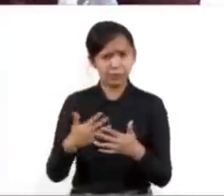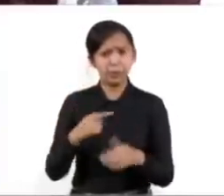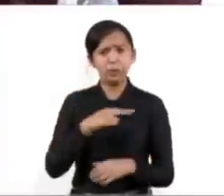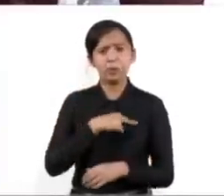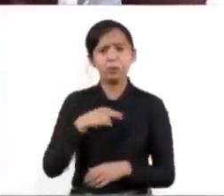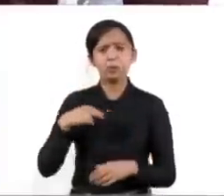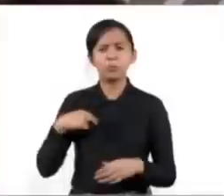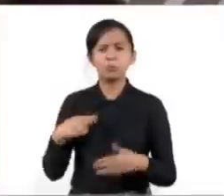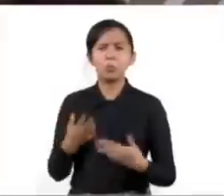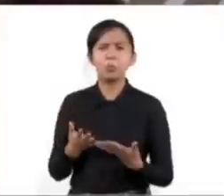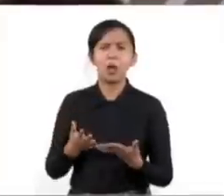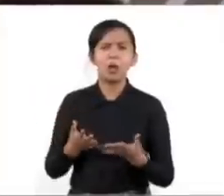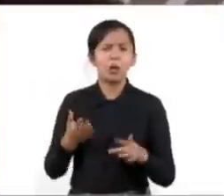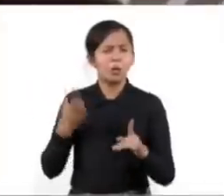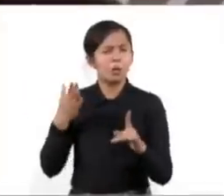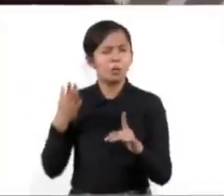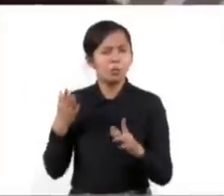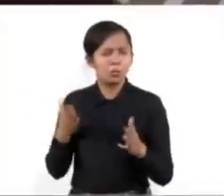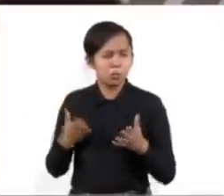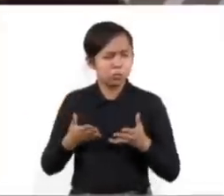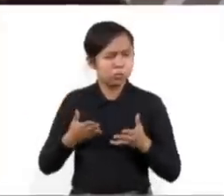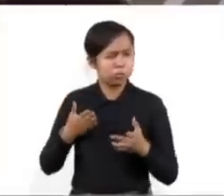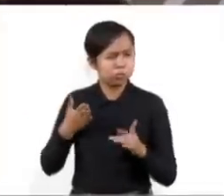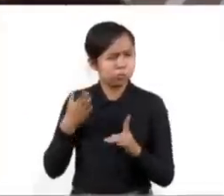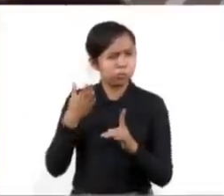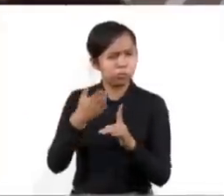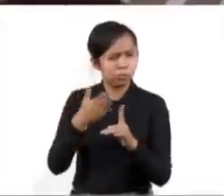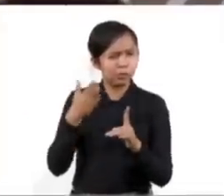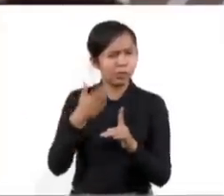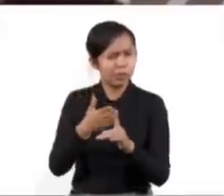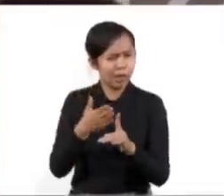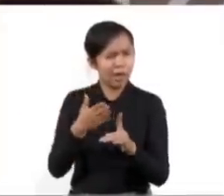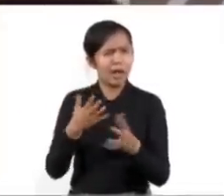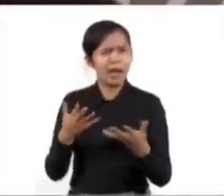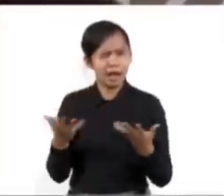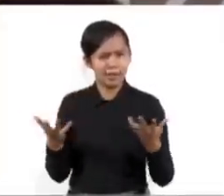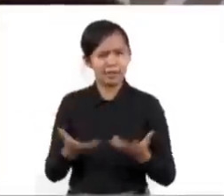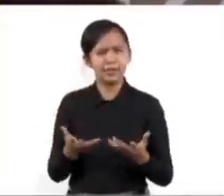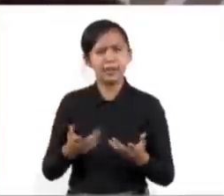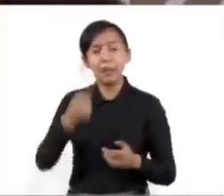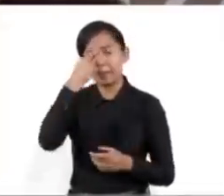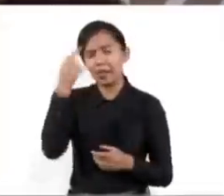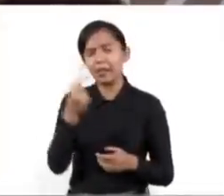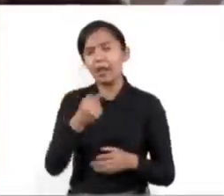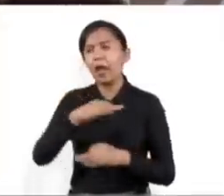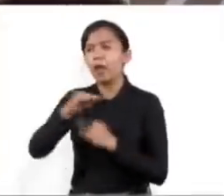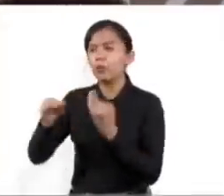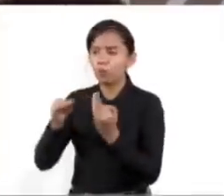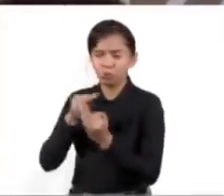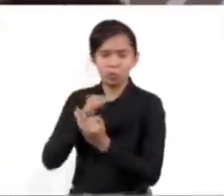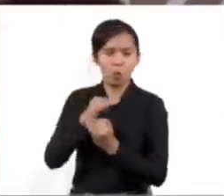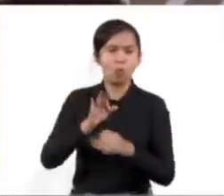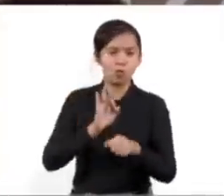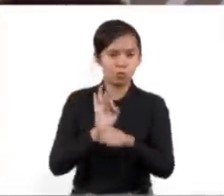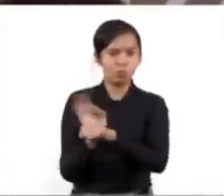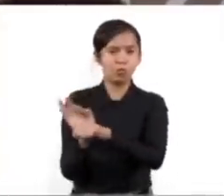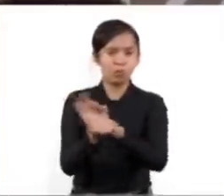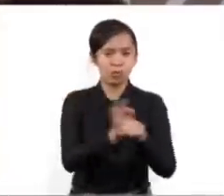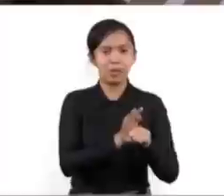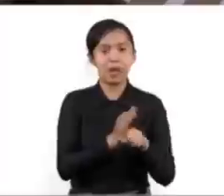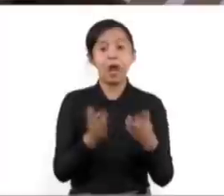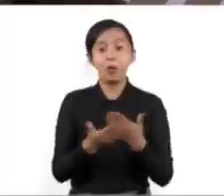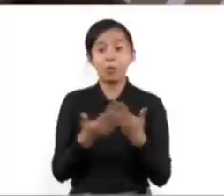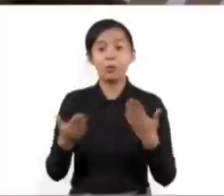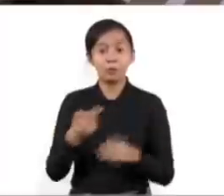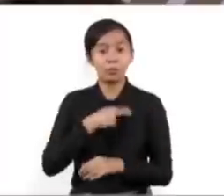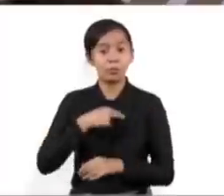caminos. Y uno abre caminos no solamente para uno, sino abre caminos para los demás. Lo que nosotros queremos es